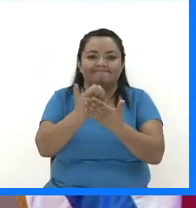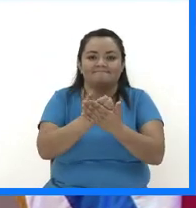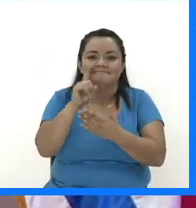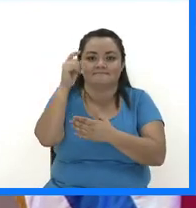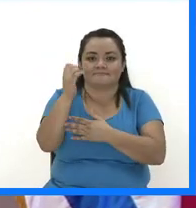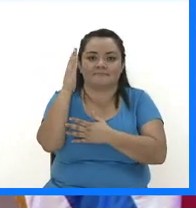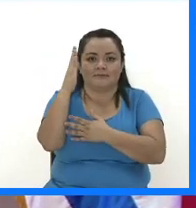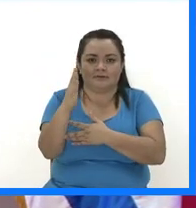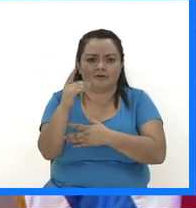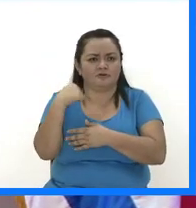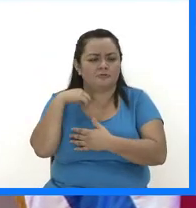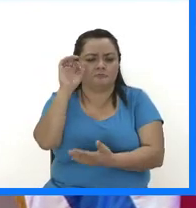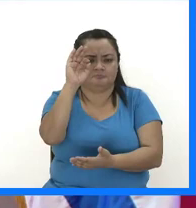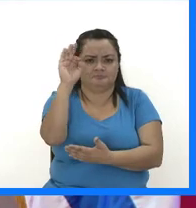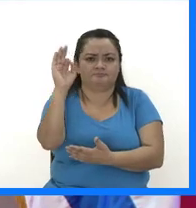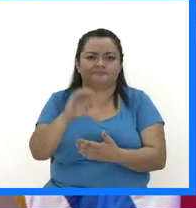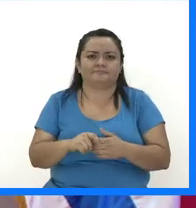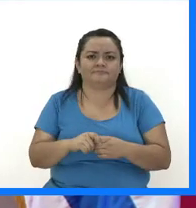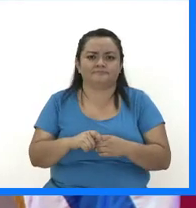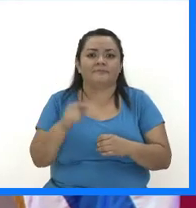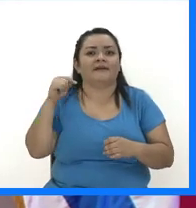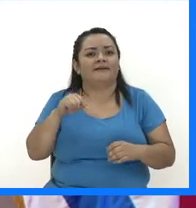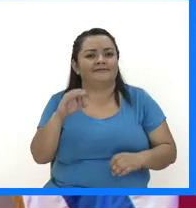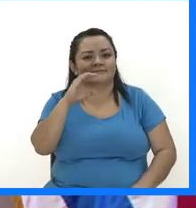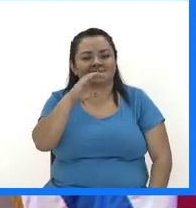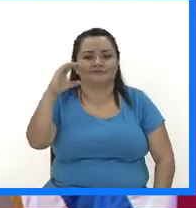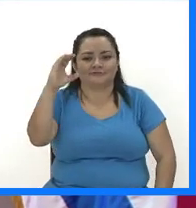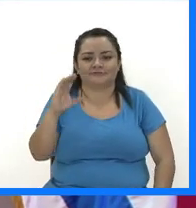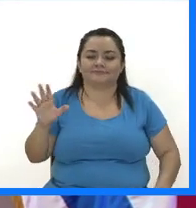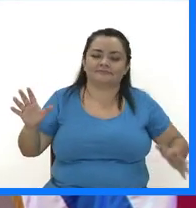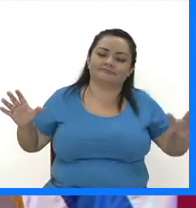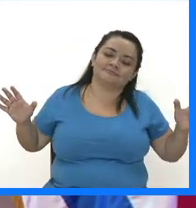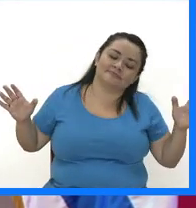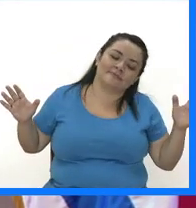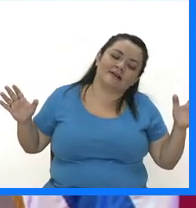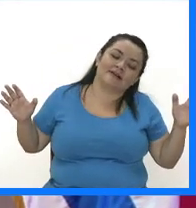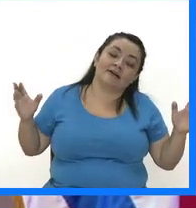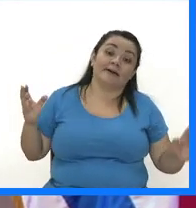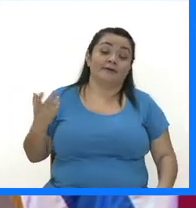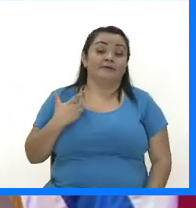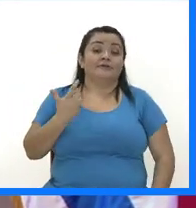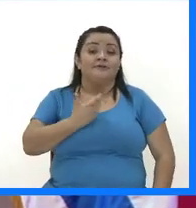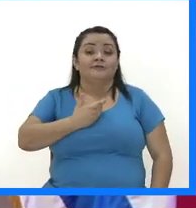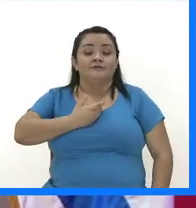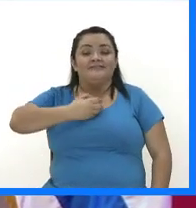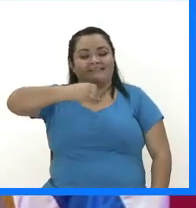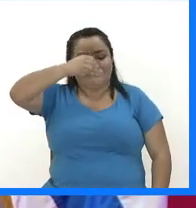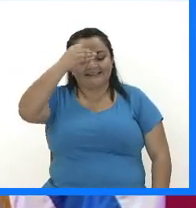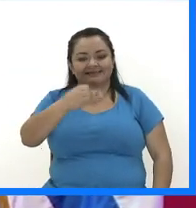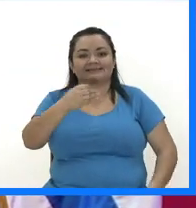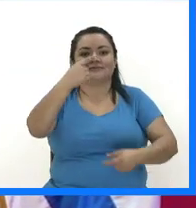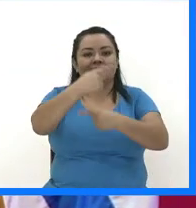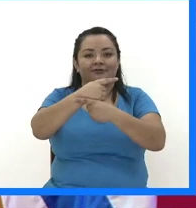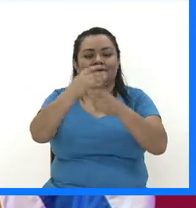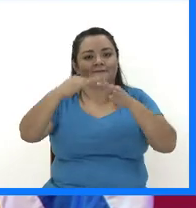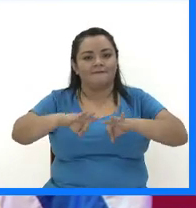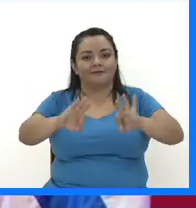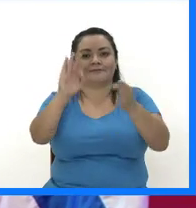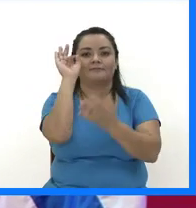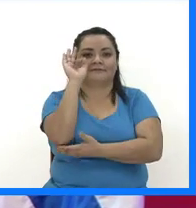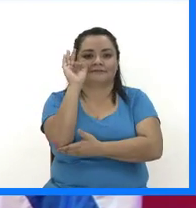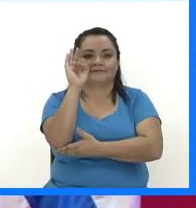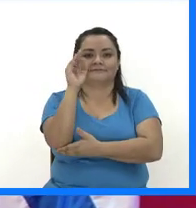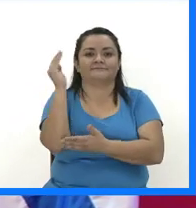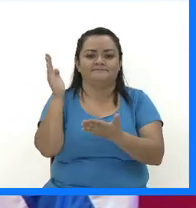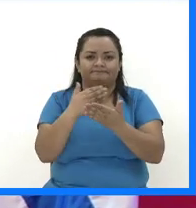y eso predicamos a cristo y a este crucificado pero para poderlo predicar con dignidad de la manera correcta te tienes que preparar que